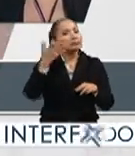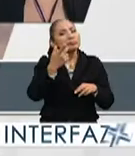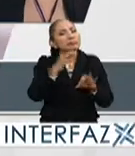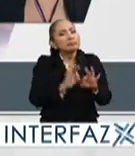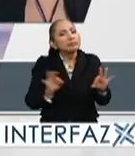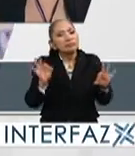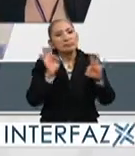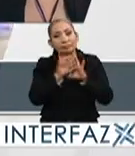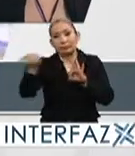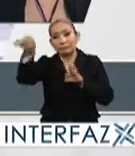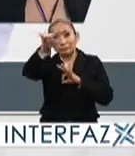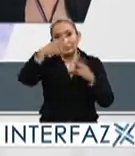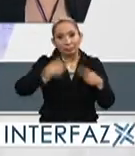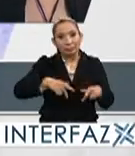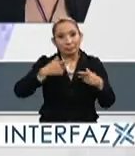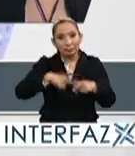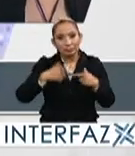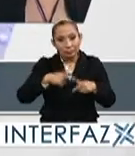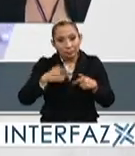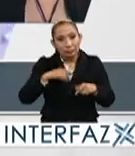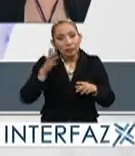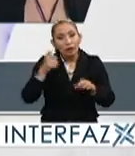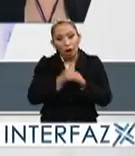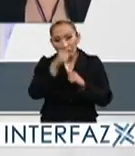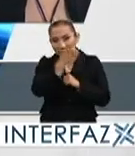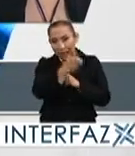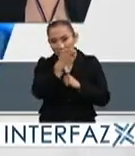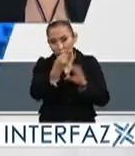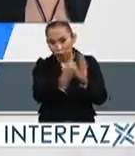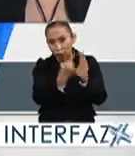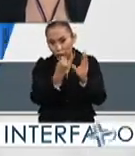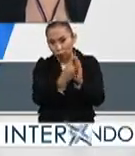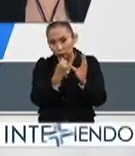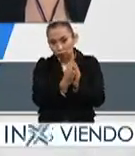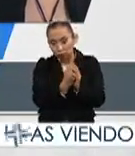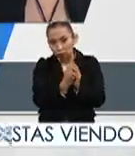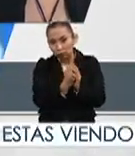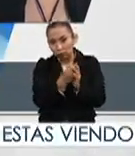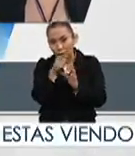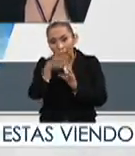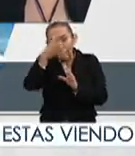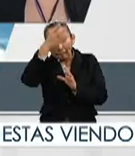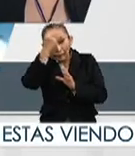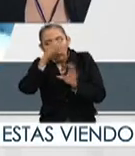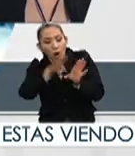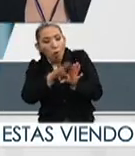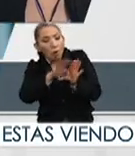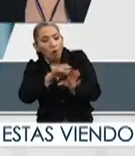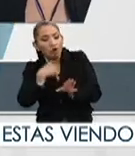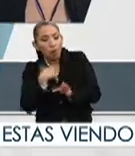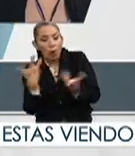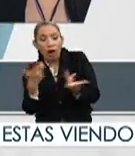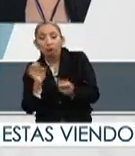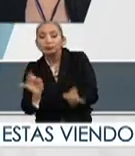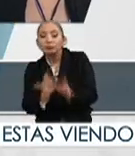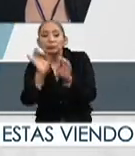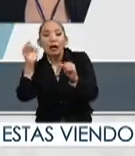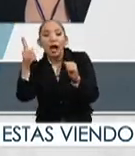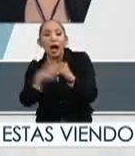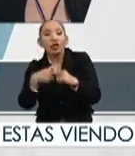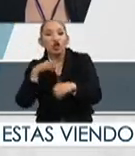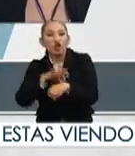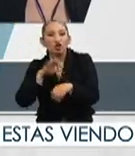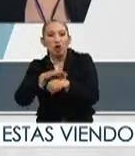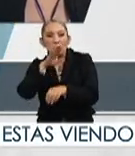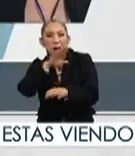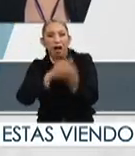es importante que las personas, pues a través de estos cursos, por ejemplo, aprendan cómo manejar una situación de esta?